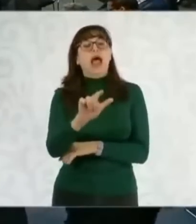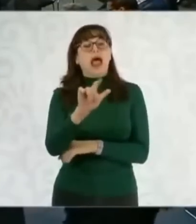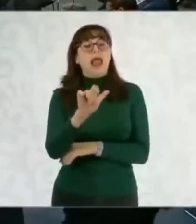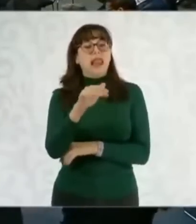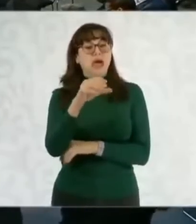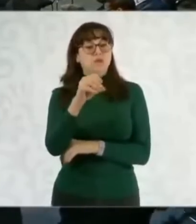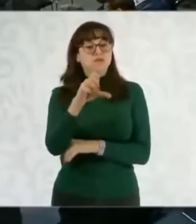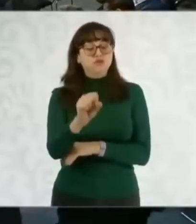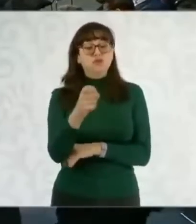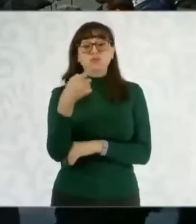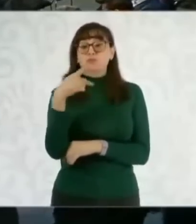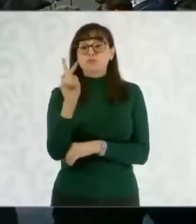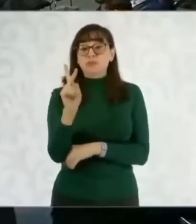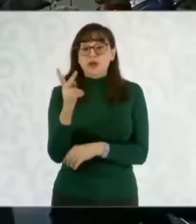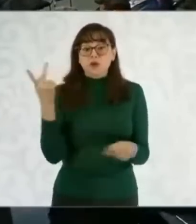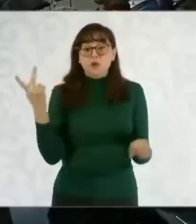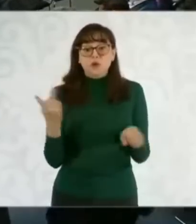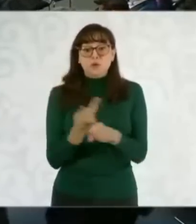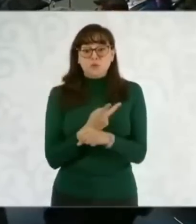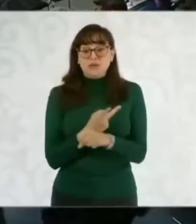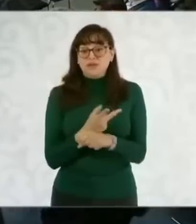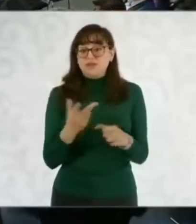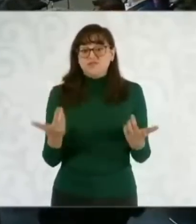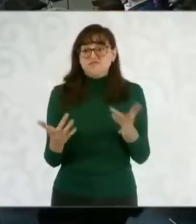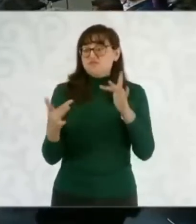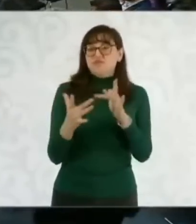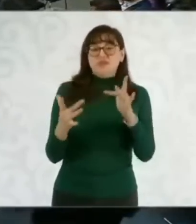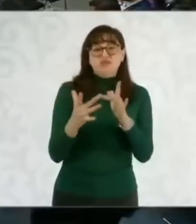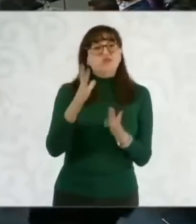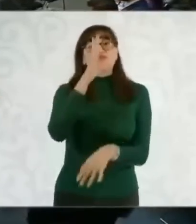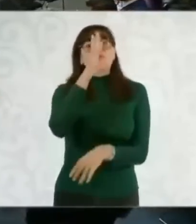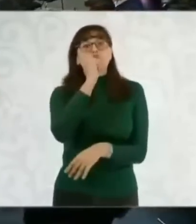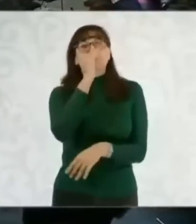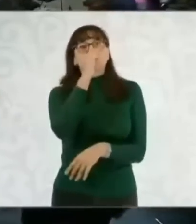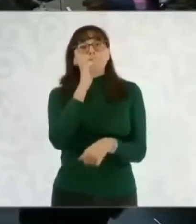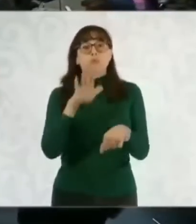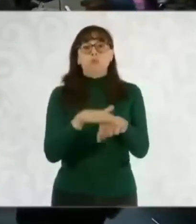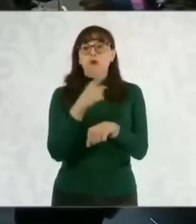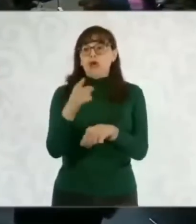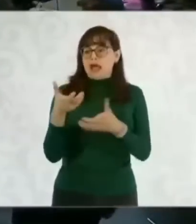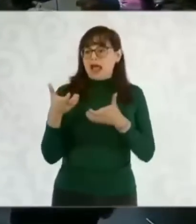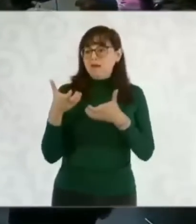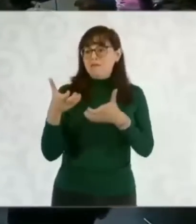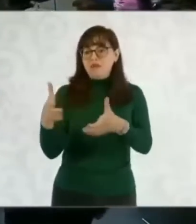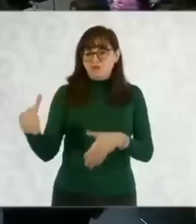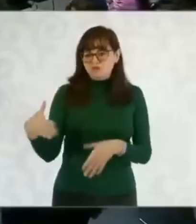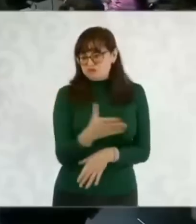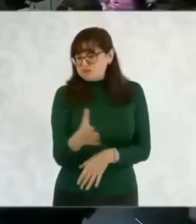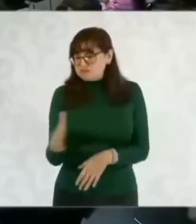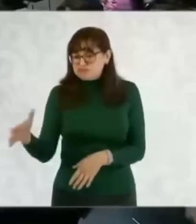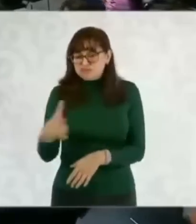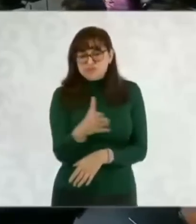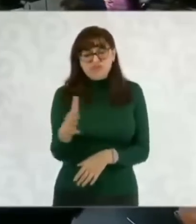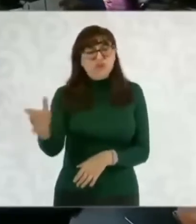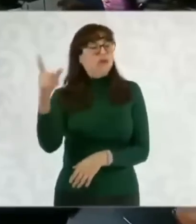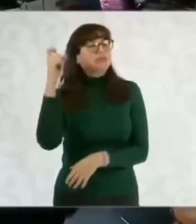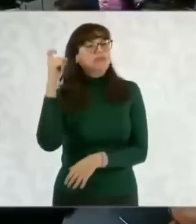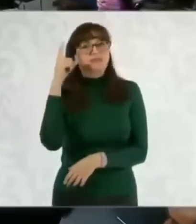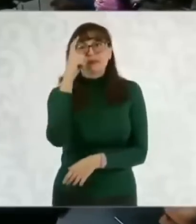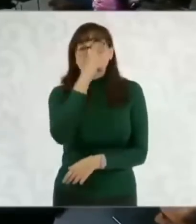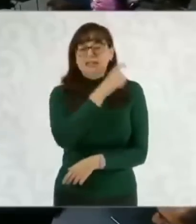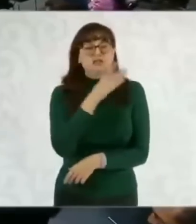manera incomunicados porque hay un camino de terracería que está complicadísimo, y esto de